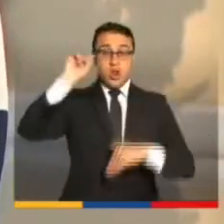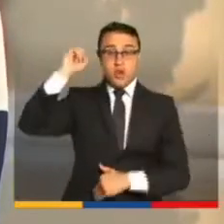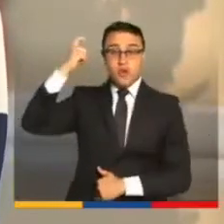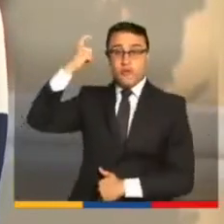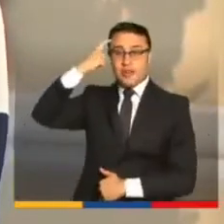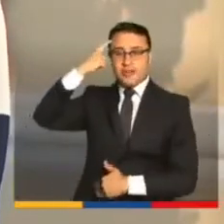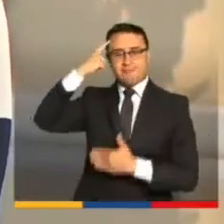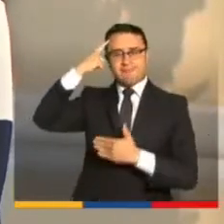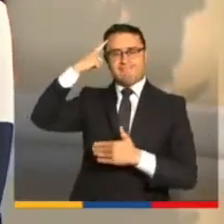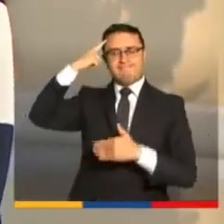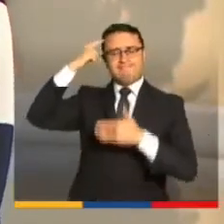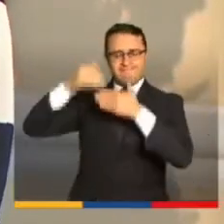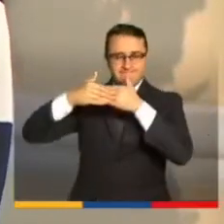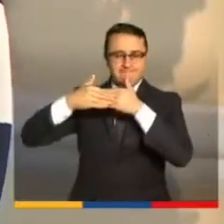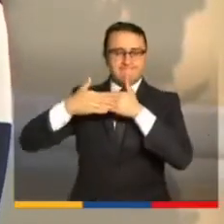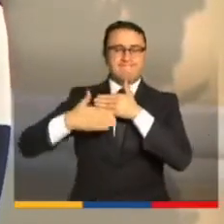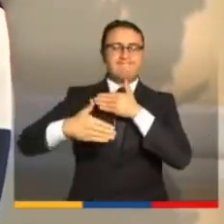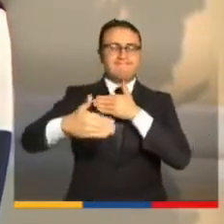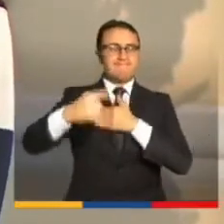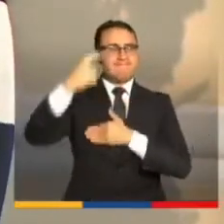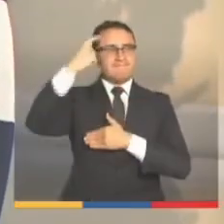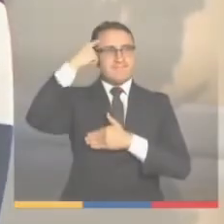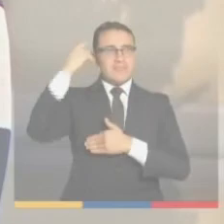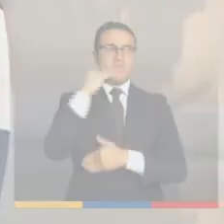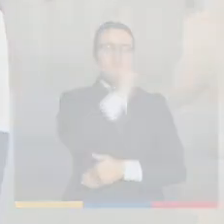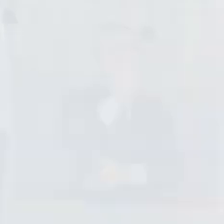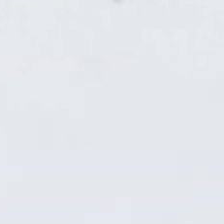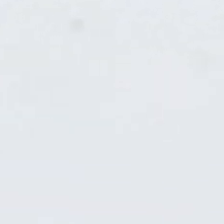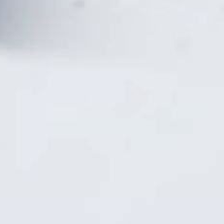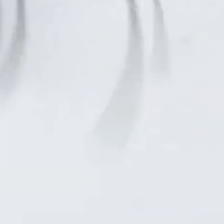fielmente en el talento femenino nacional.